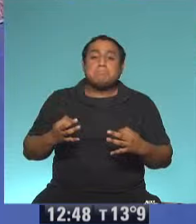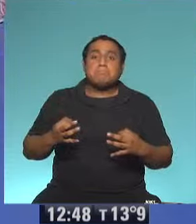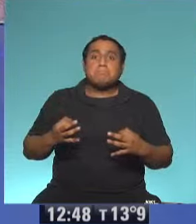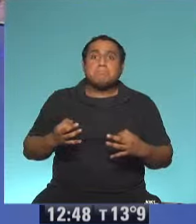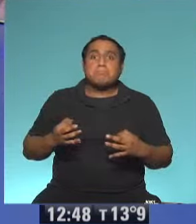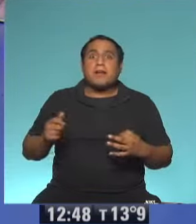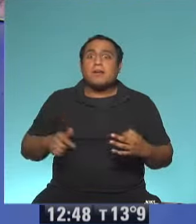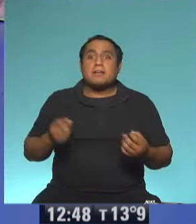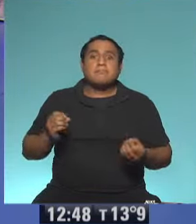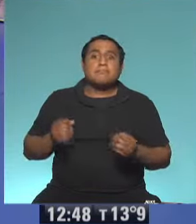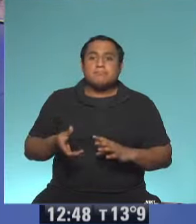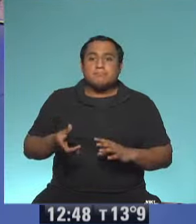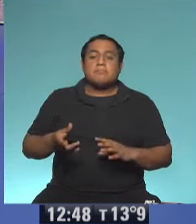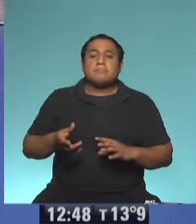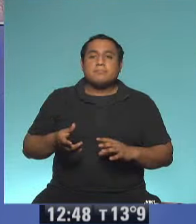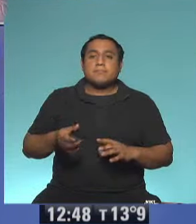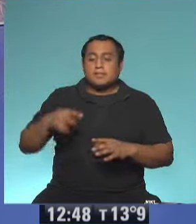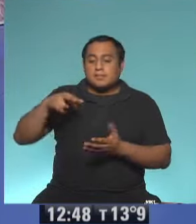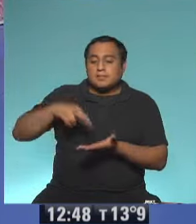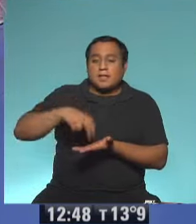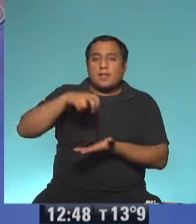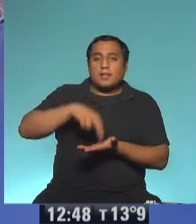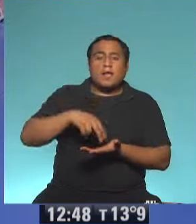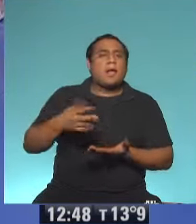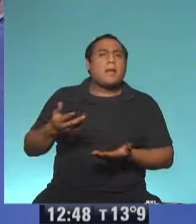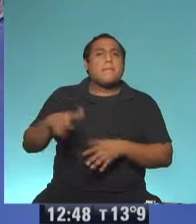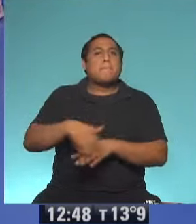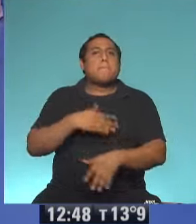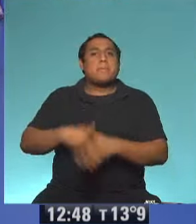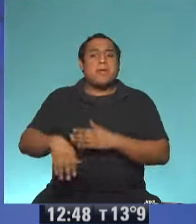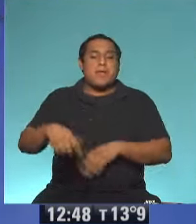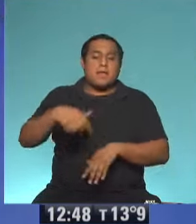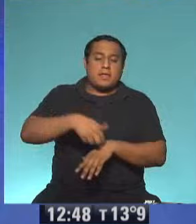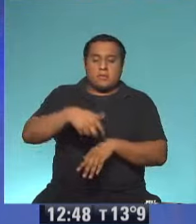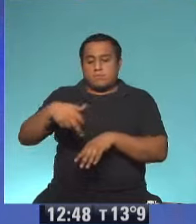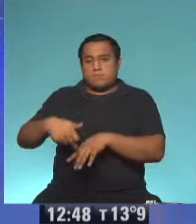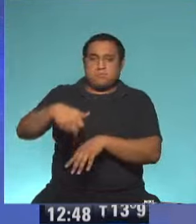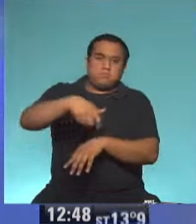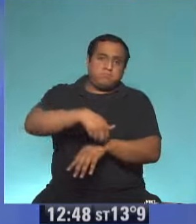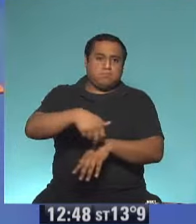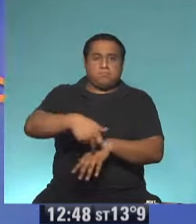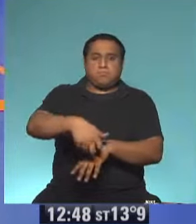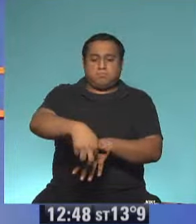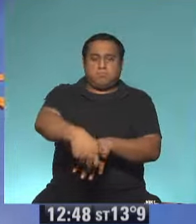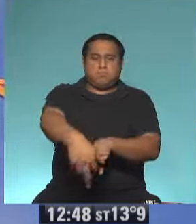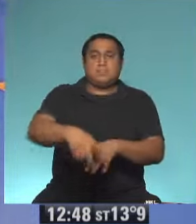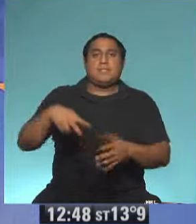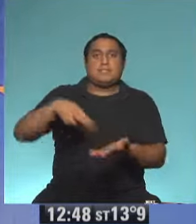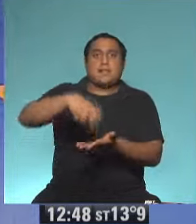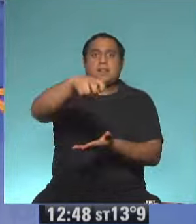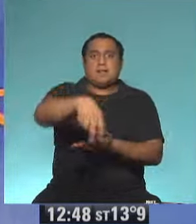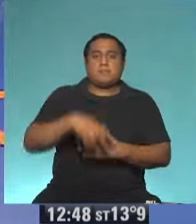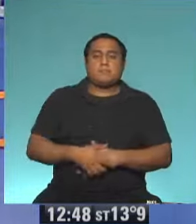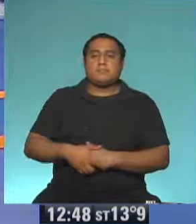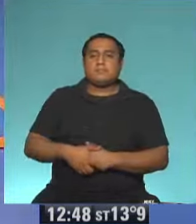a hacer lo siguiente. Vamos a saltar con el pie. Izquierdo, derecho, izquierdo. Ahí. ¿Y qué? Derecho, izquierdo. Y salto.